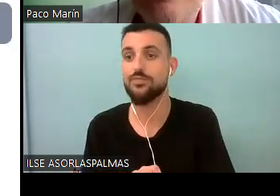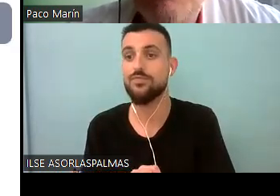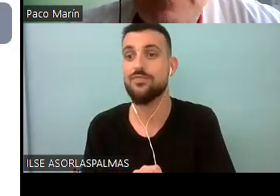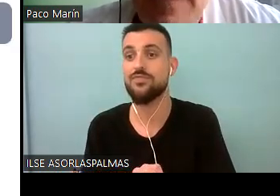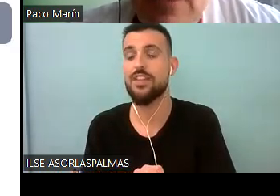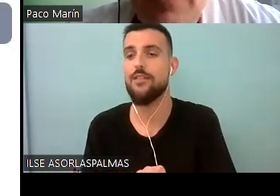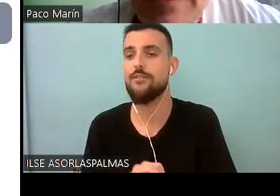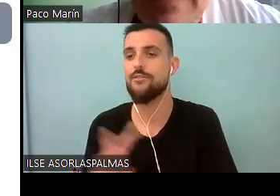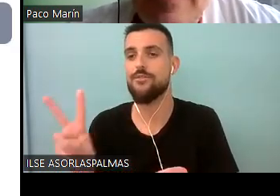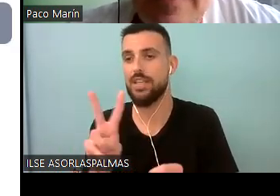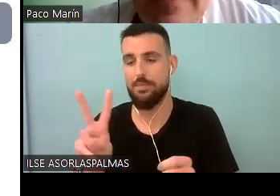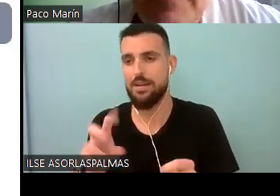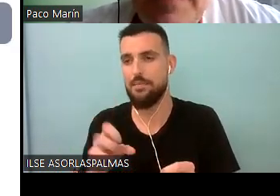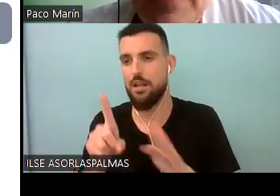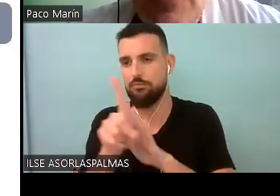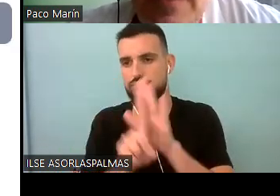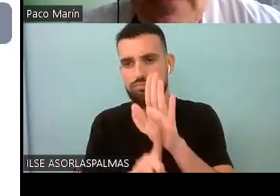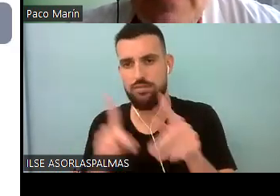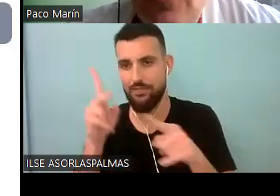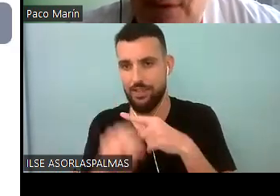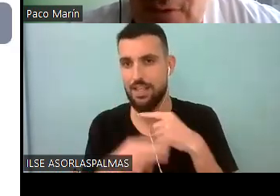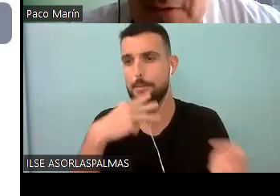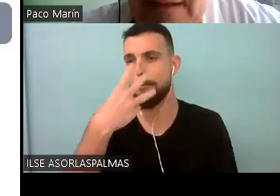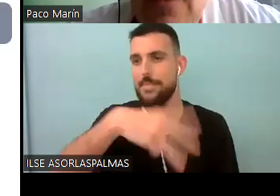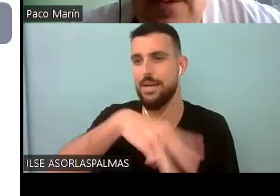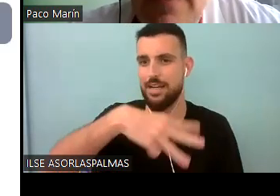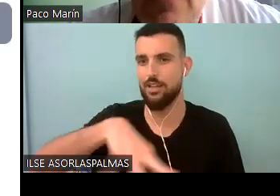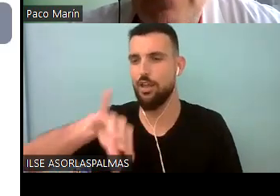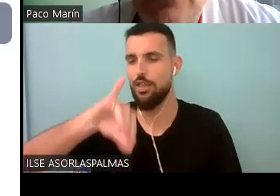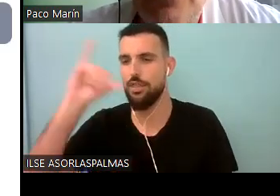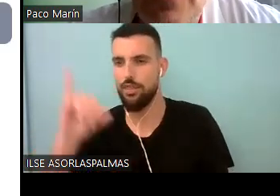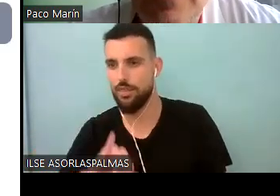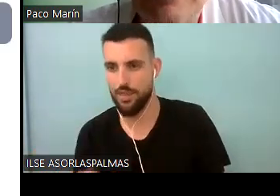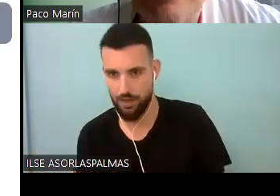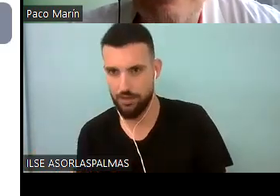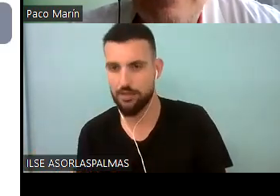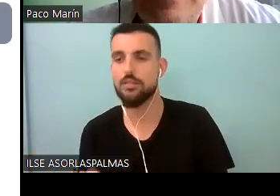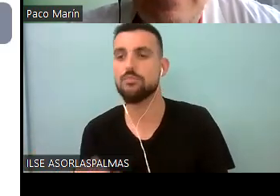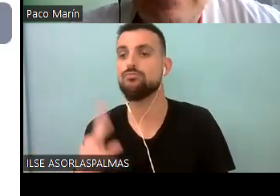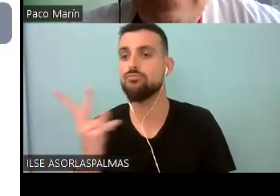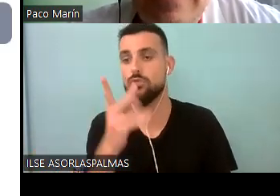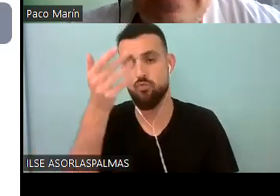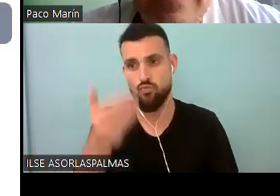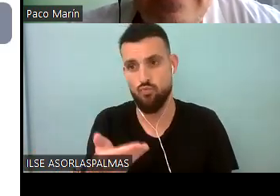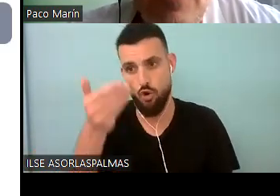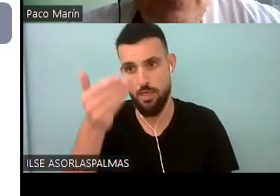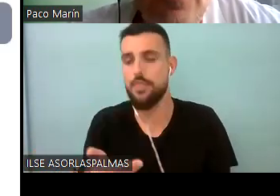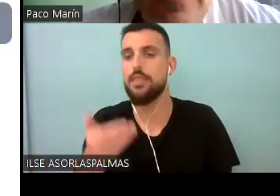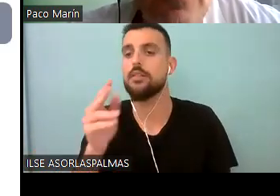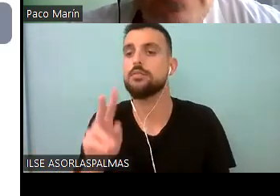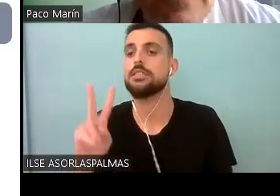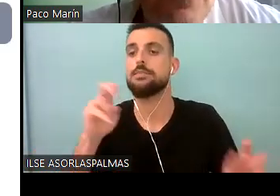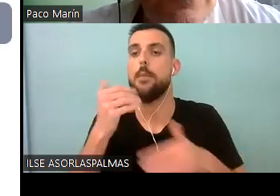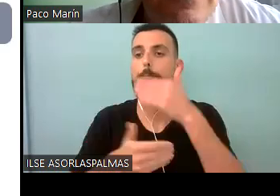antioxidantes. Entre los minerales destacan el magnesio y el zinc, sobre todo el zinc, cofactor importante en el